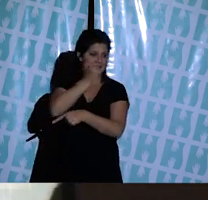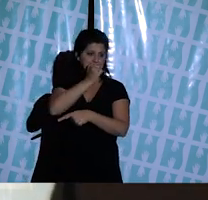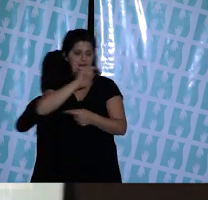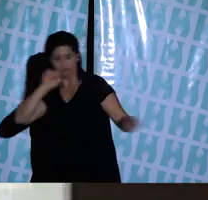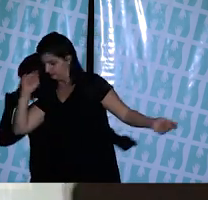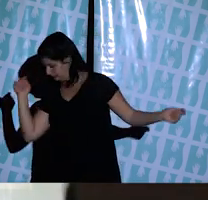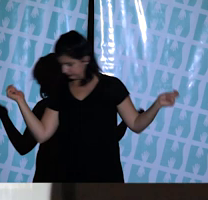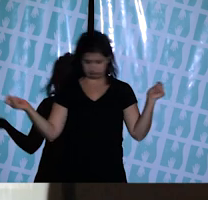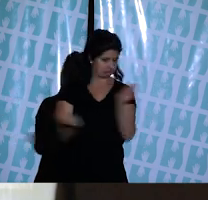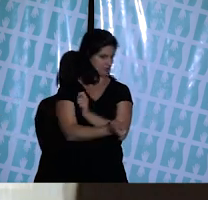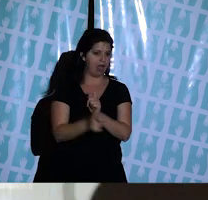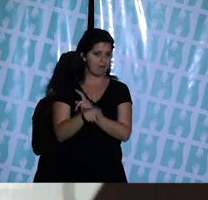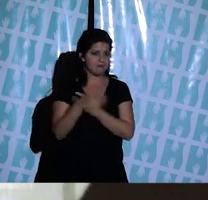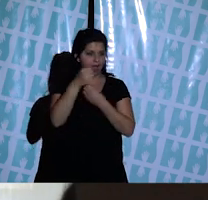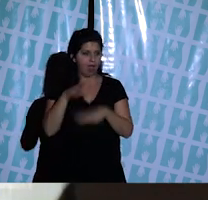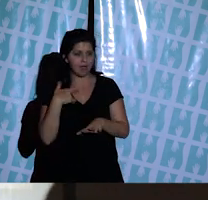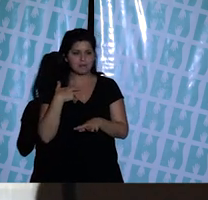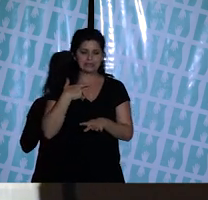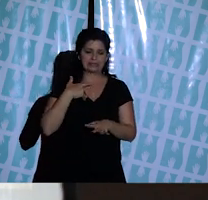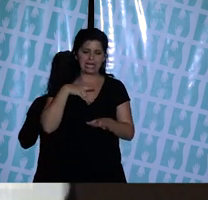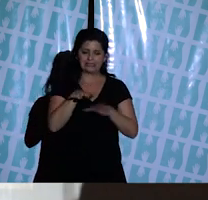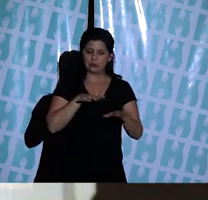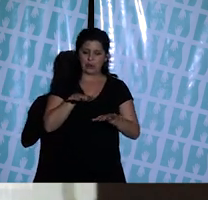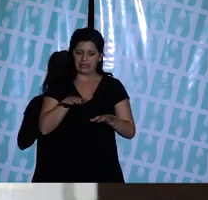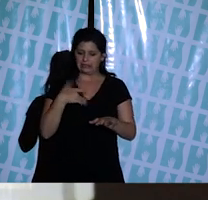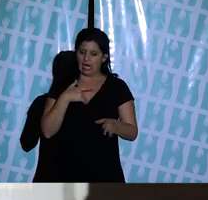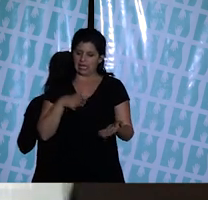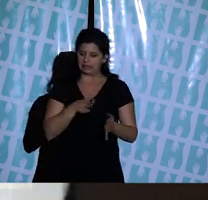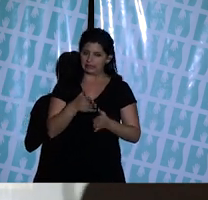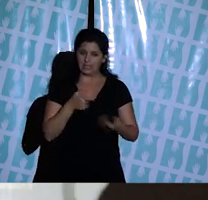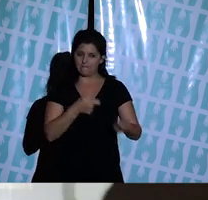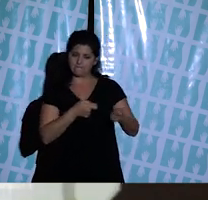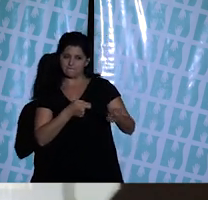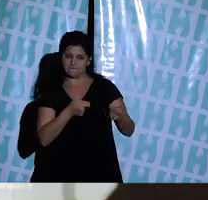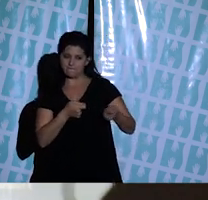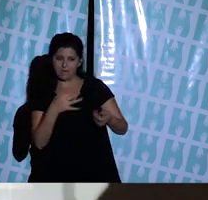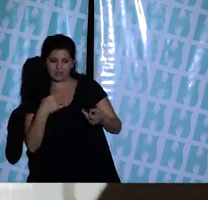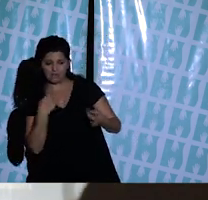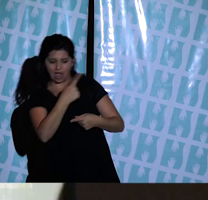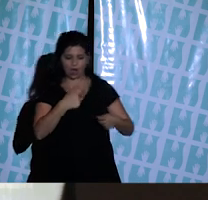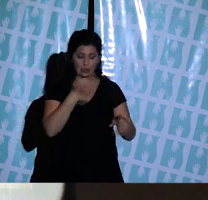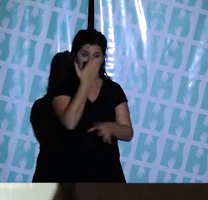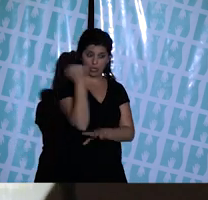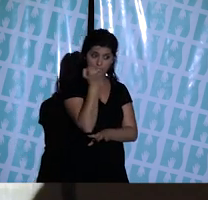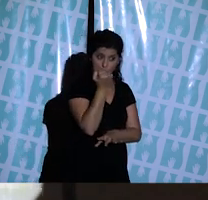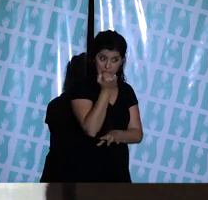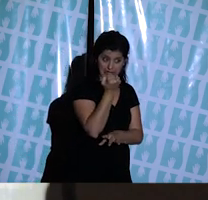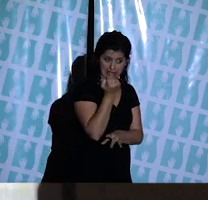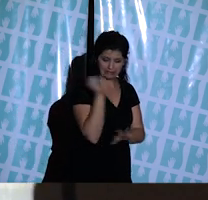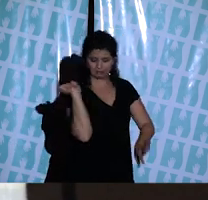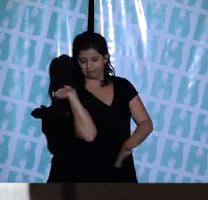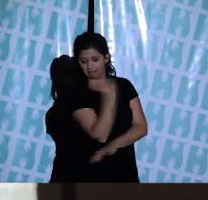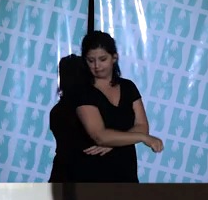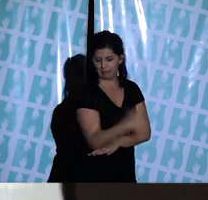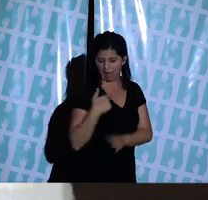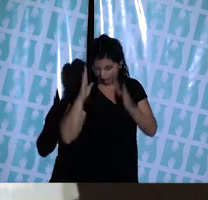todo, empezar a manipular situaciones, quizás dejar de hacer cosas que eran valiosas o destinarle